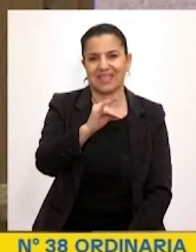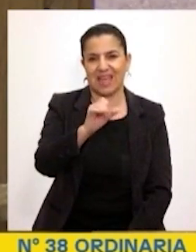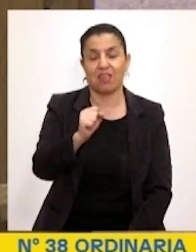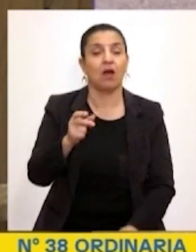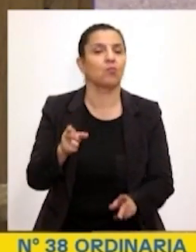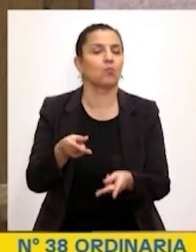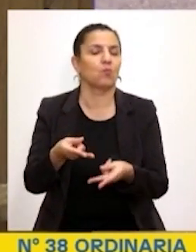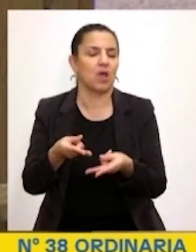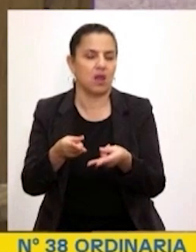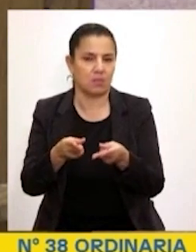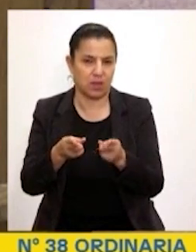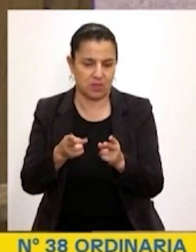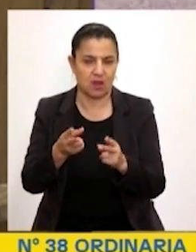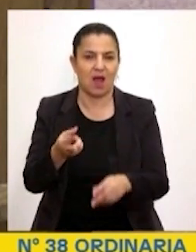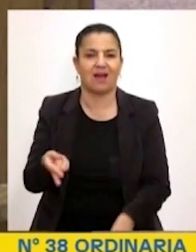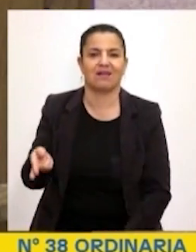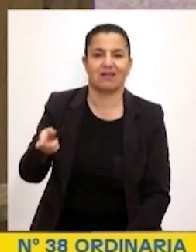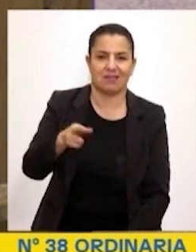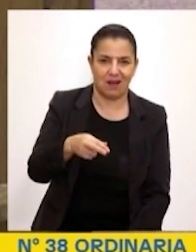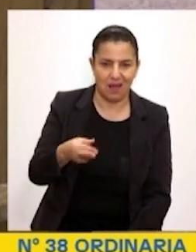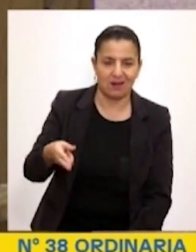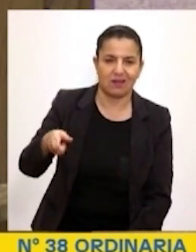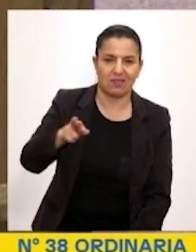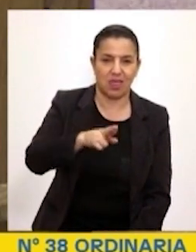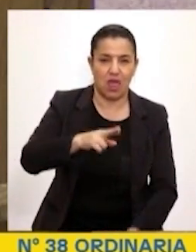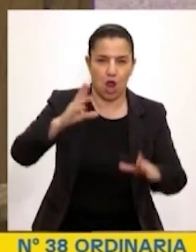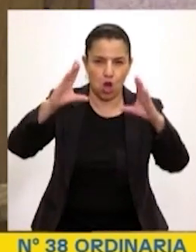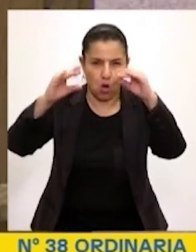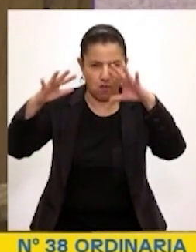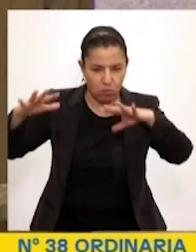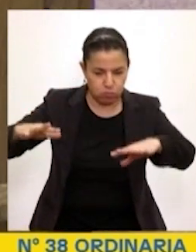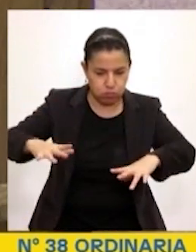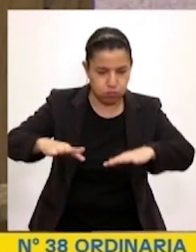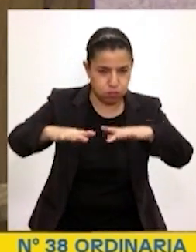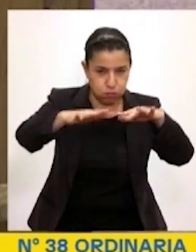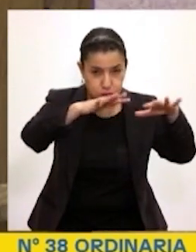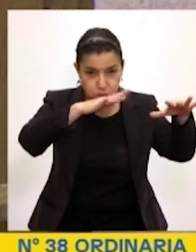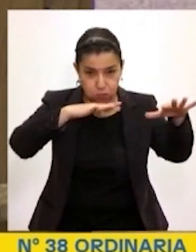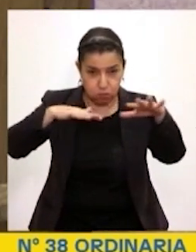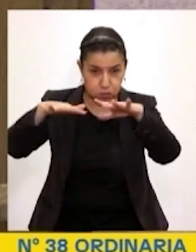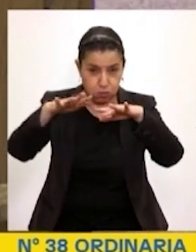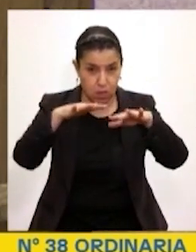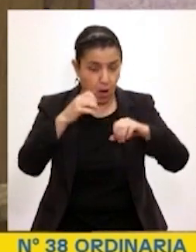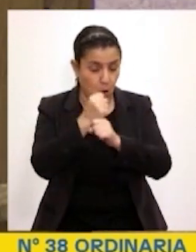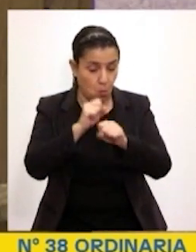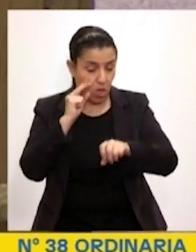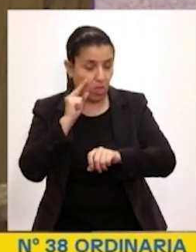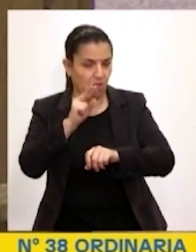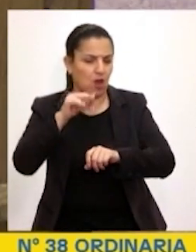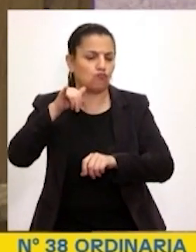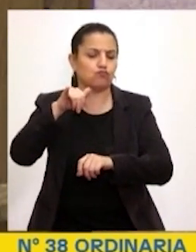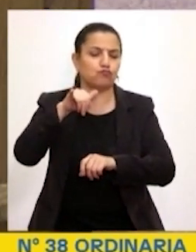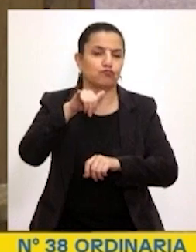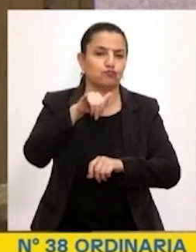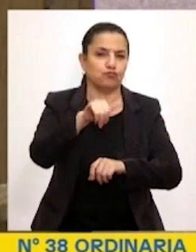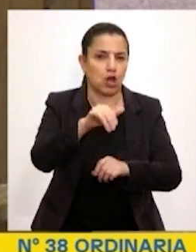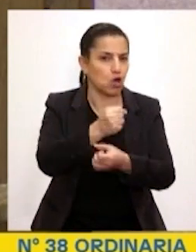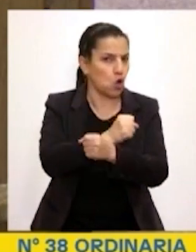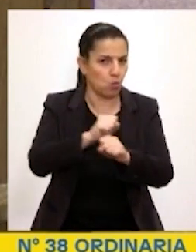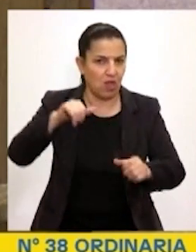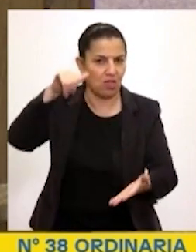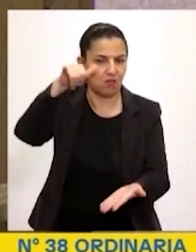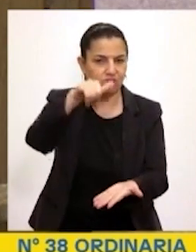que las reiteradas condiciones de baja visibilidad por Niebla y por otra eh que limitan hoy día el aterrizaje de las